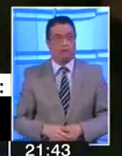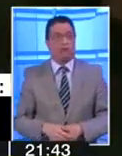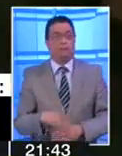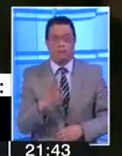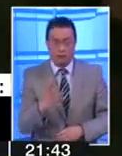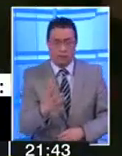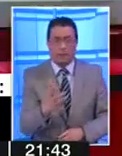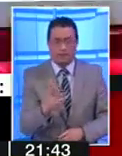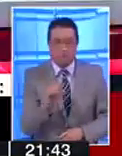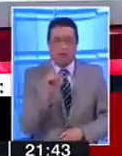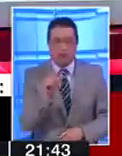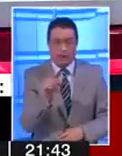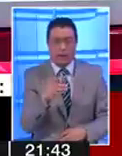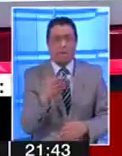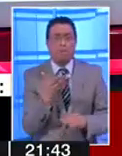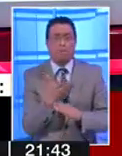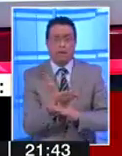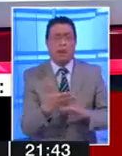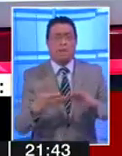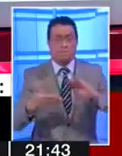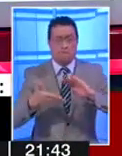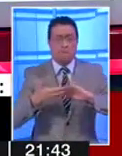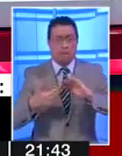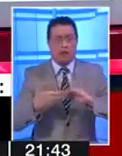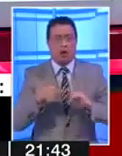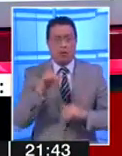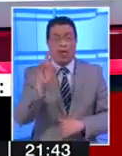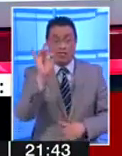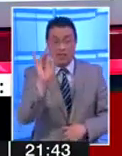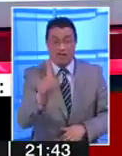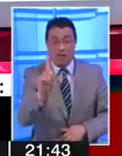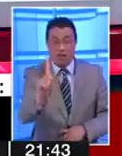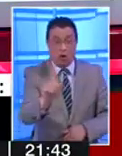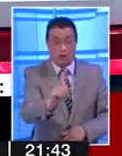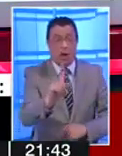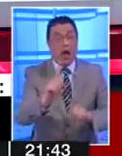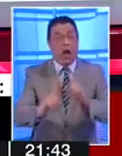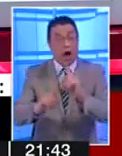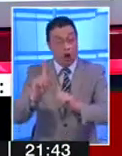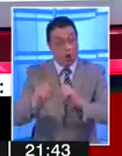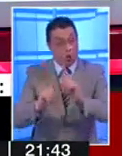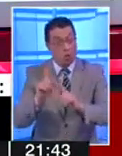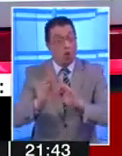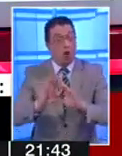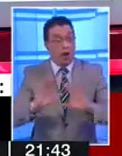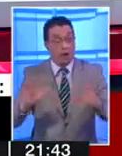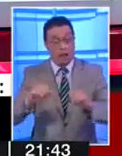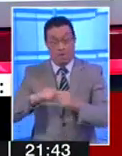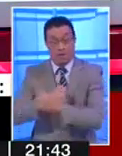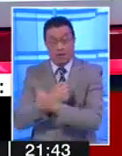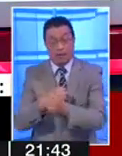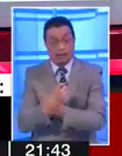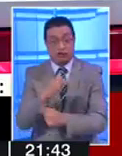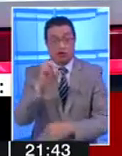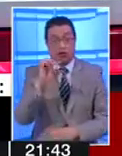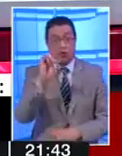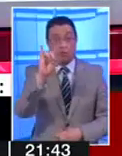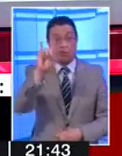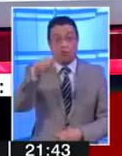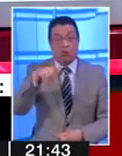Solange, esta petición de perdón, que es individual, solo de algunos además entendemos de los presos en Punta